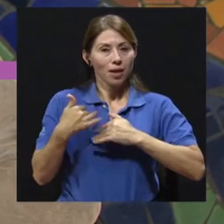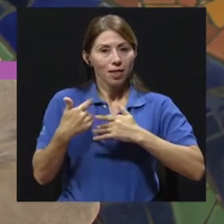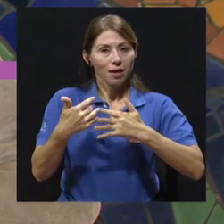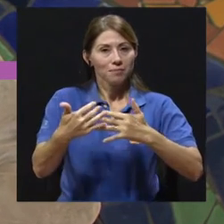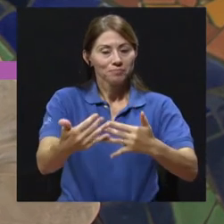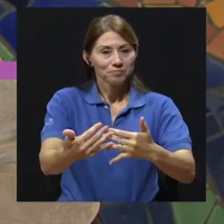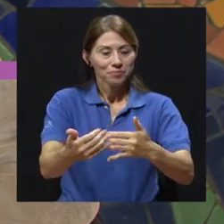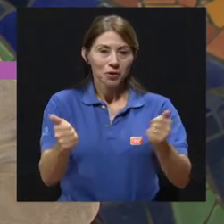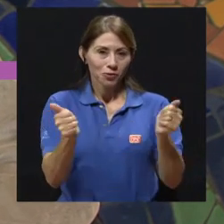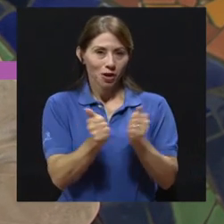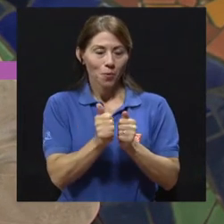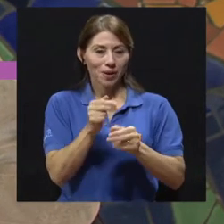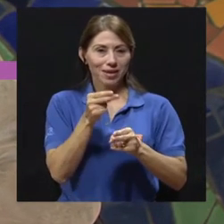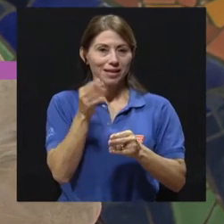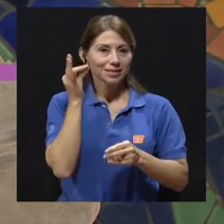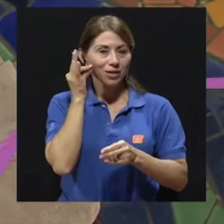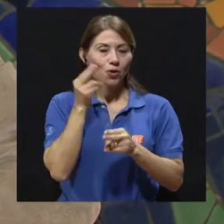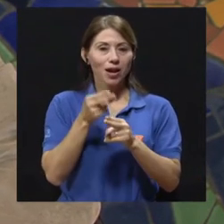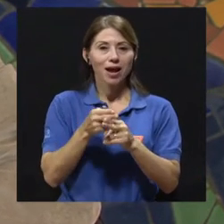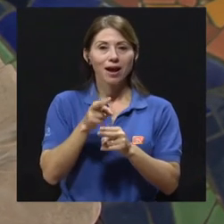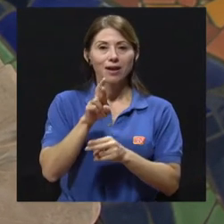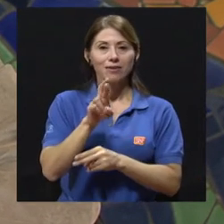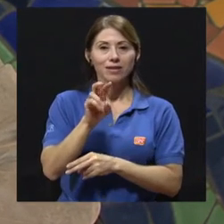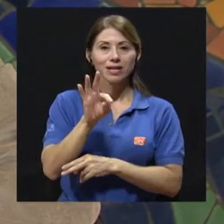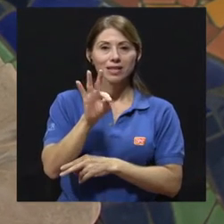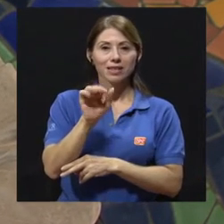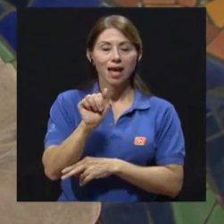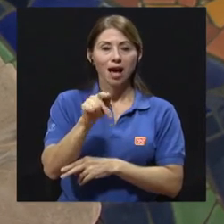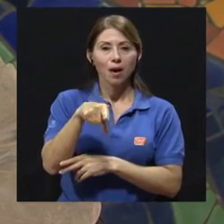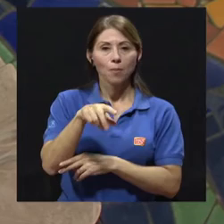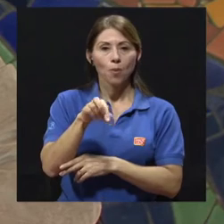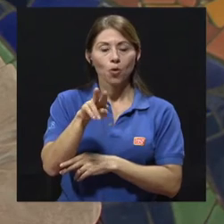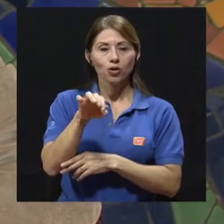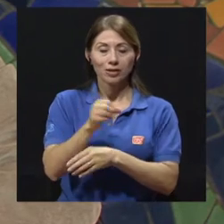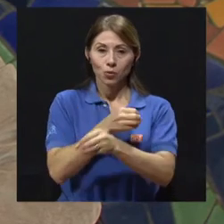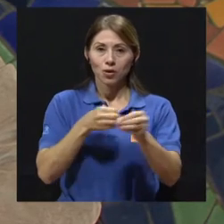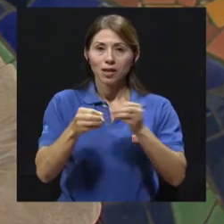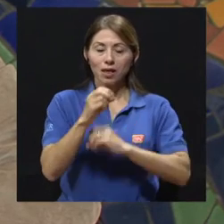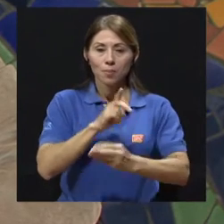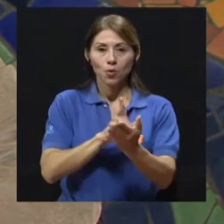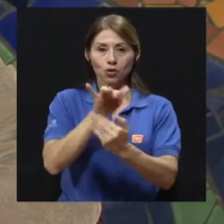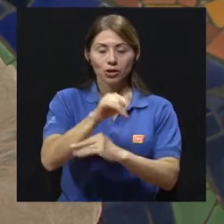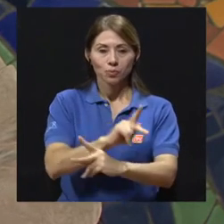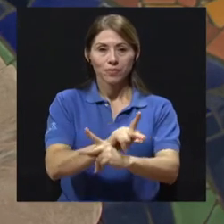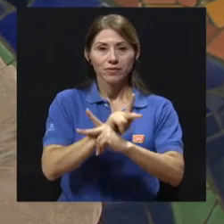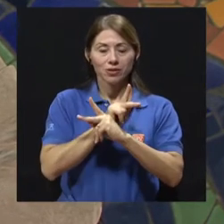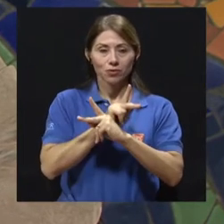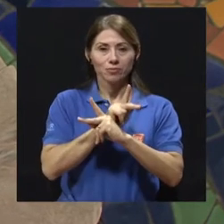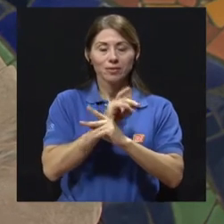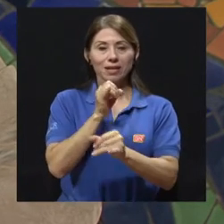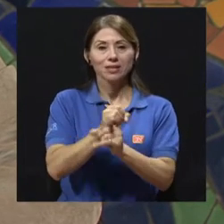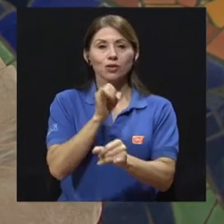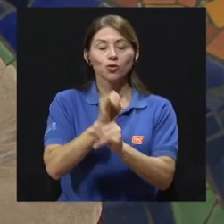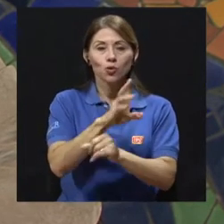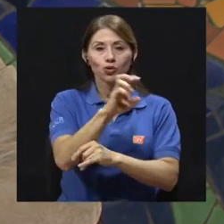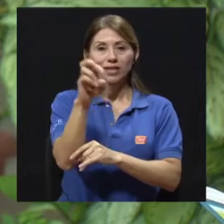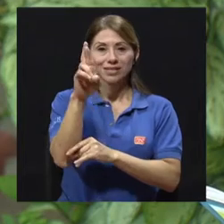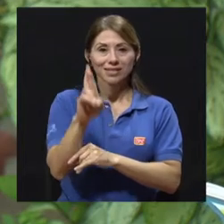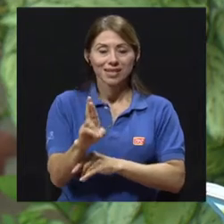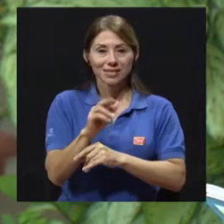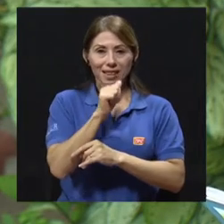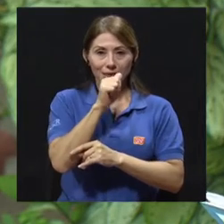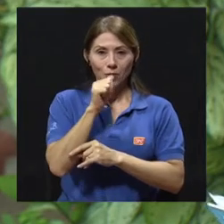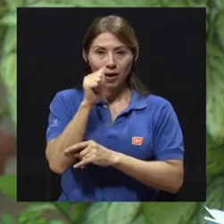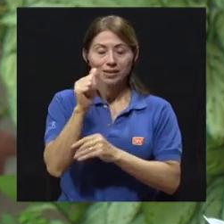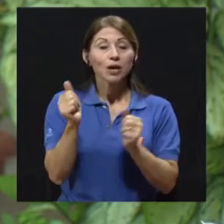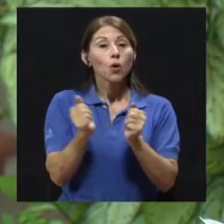nos acompaña la señora Rita Porras, quien es de la Unidad de Proyectos de Prevención del Instituto Costarricense sobre Drogas, y